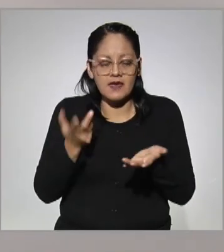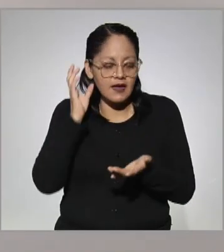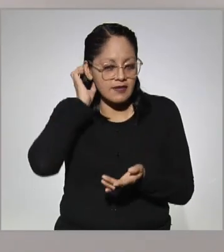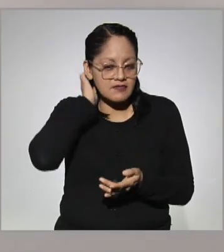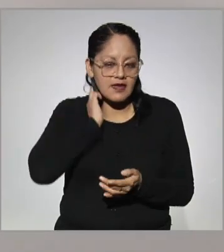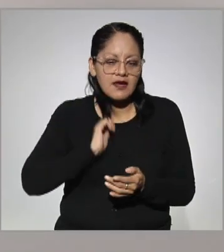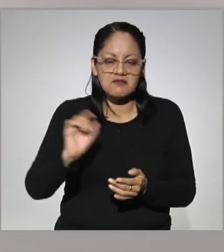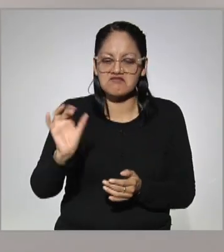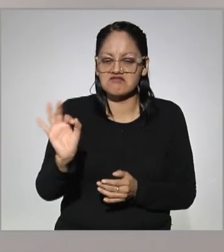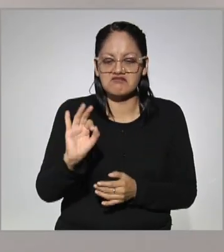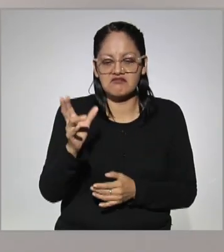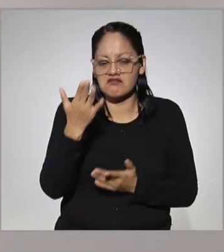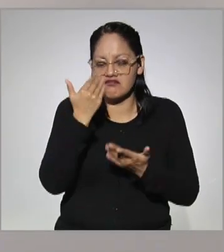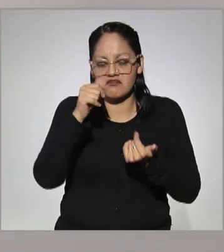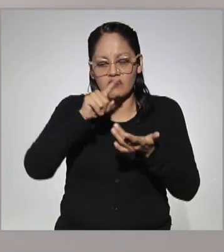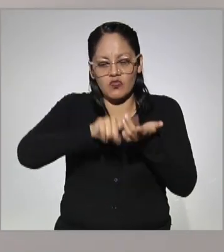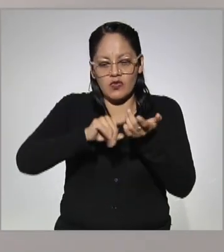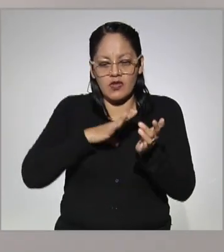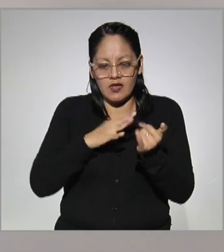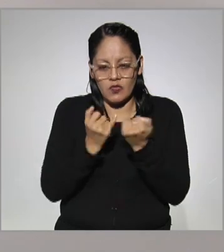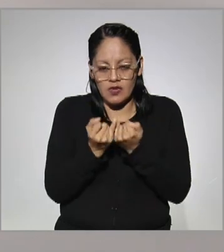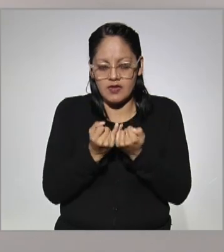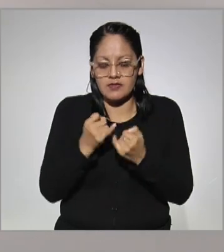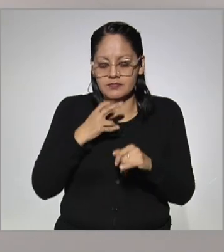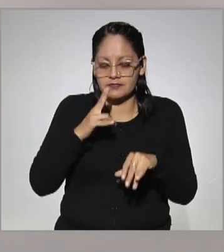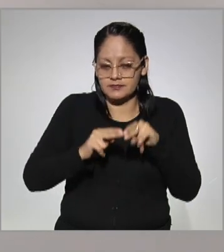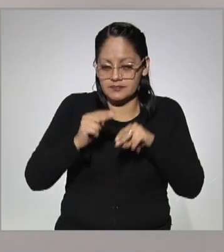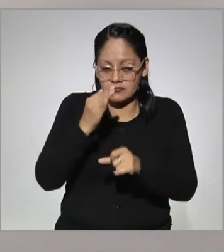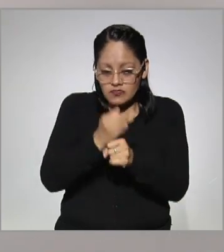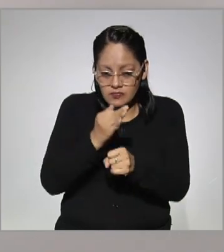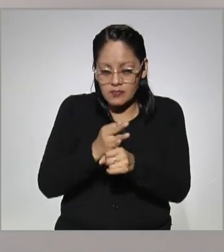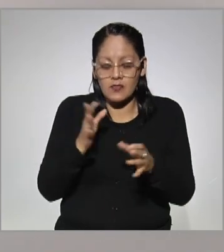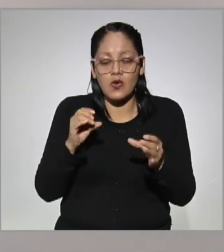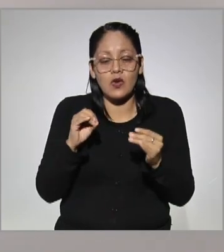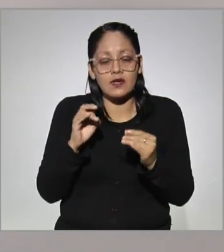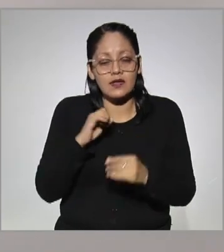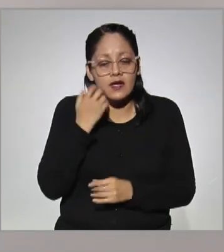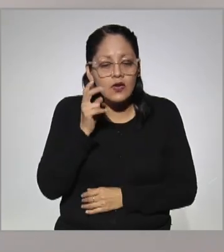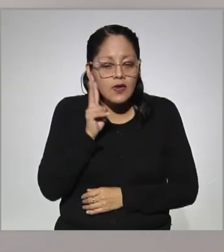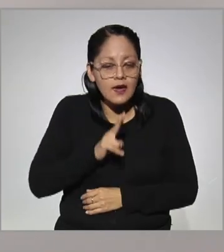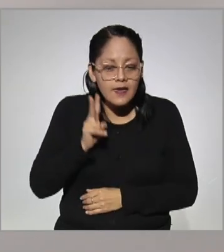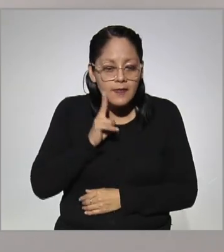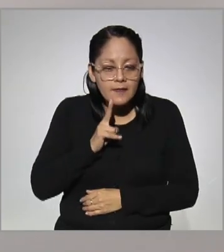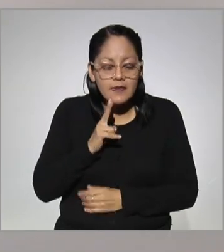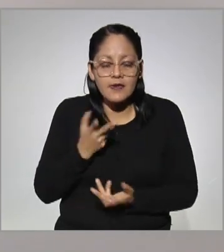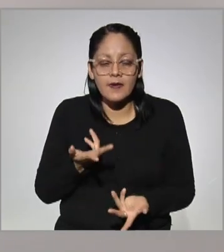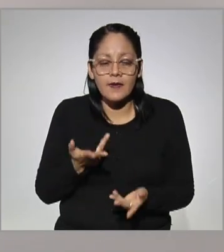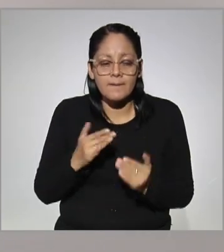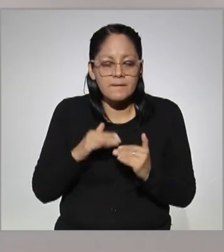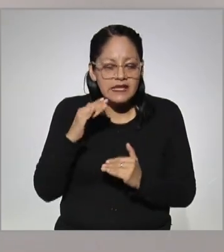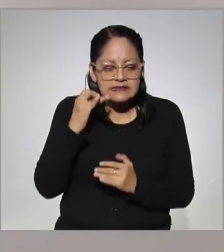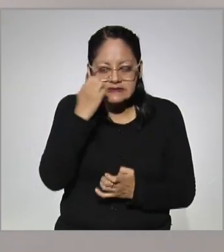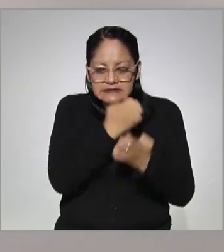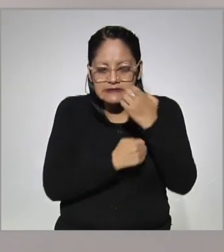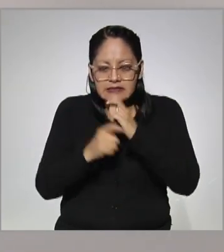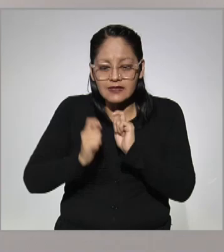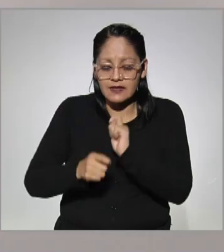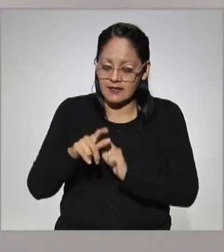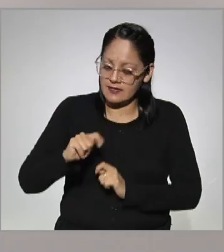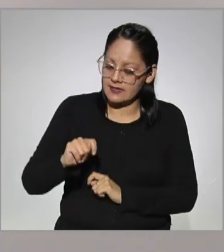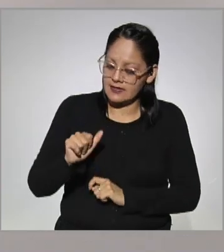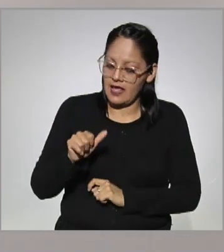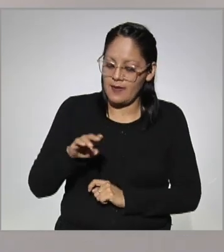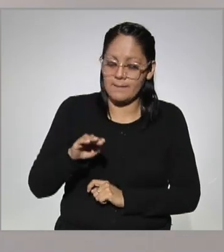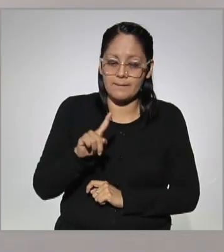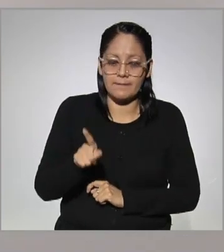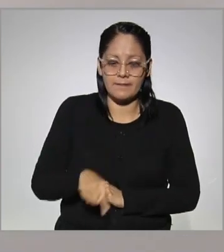cáncer, localización, el estatus actual. Creo que hay que ver como un poco más de detalles. El tamizaje generalmente